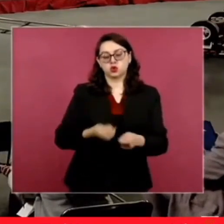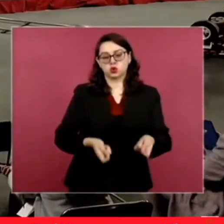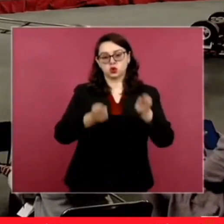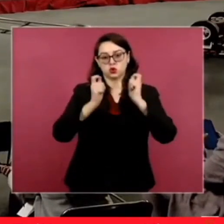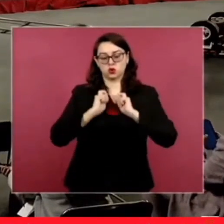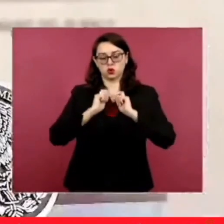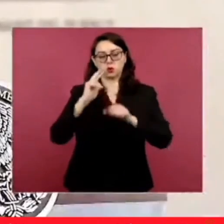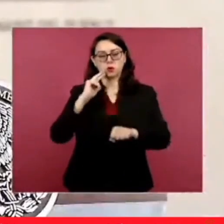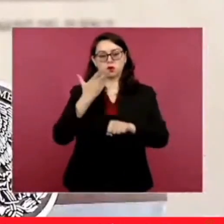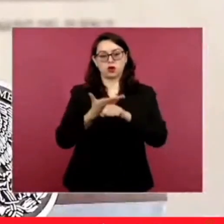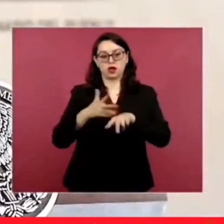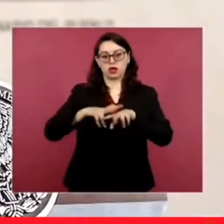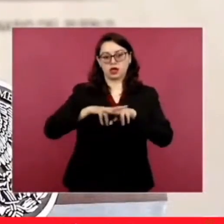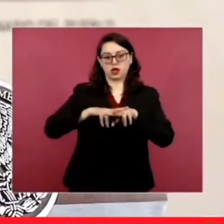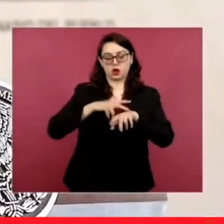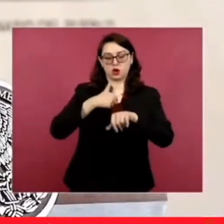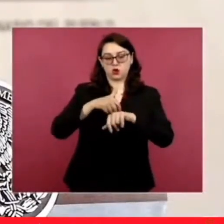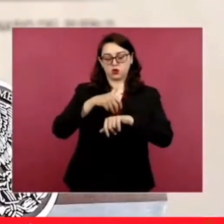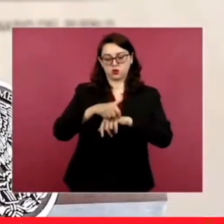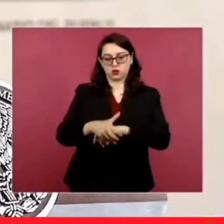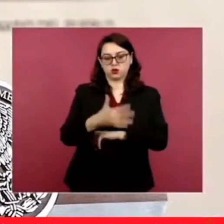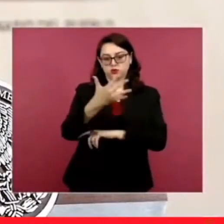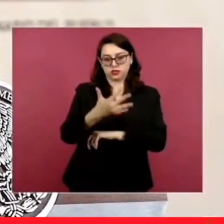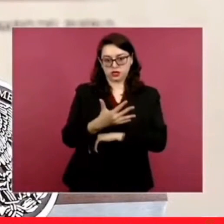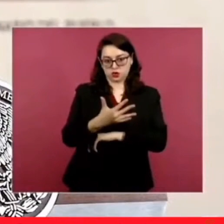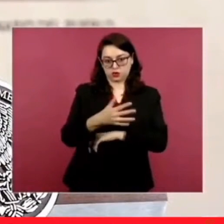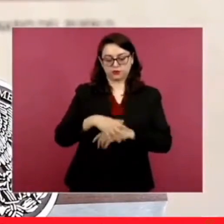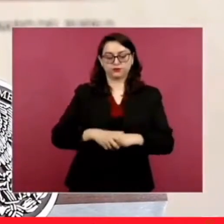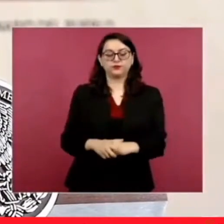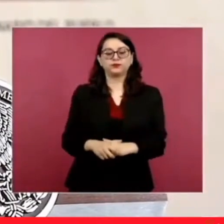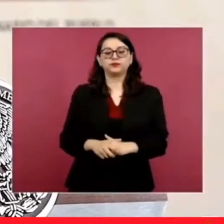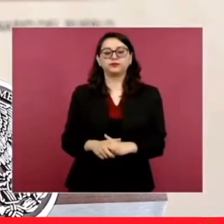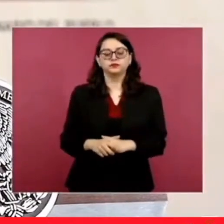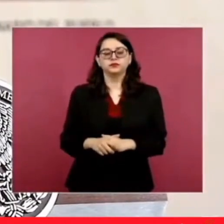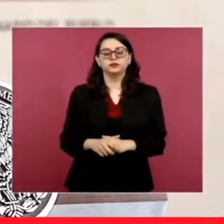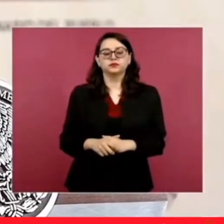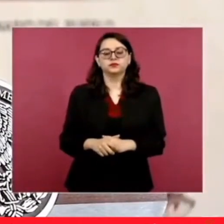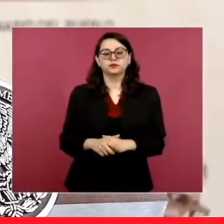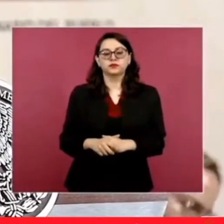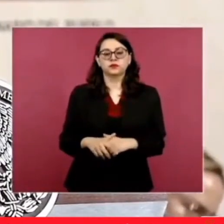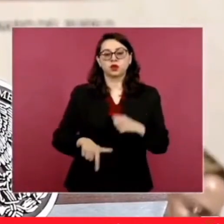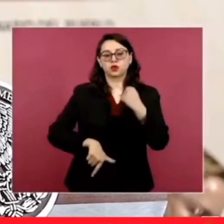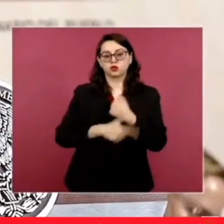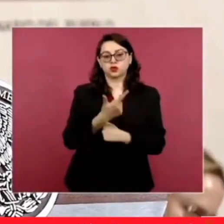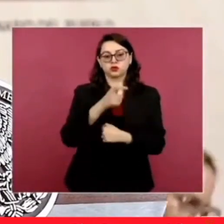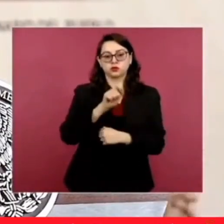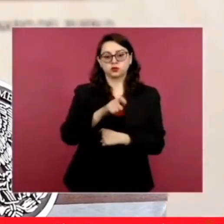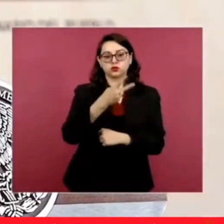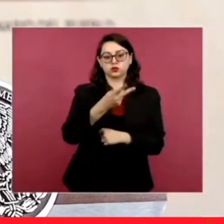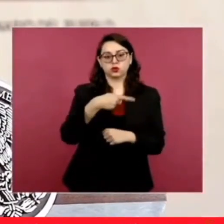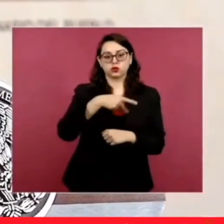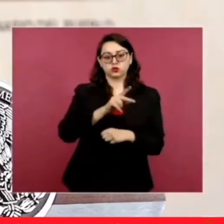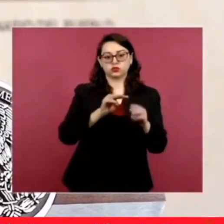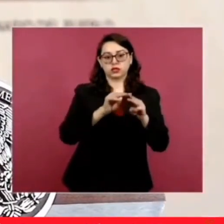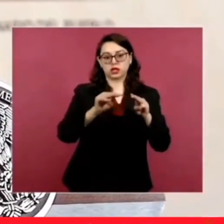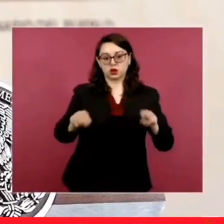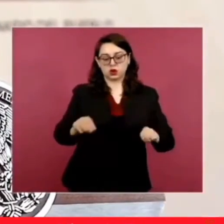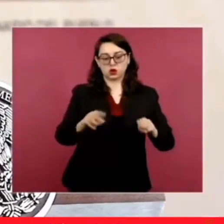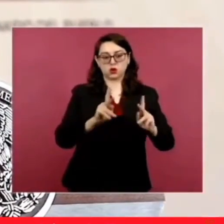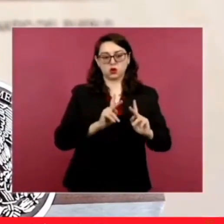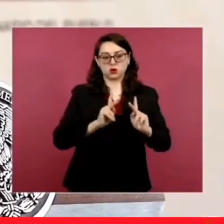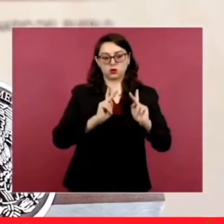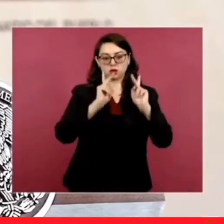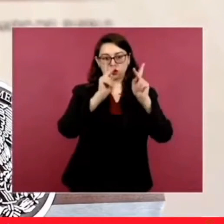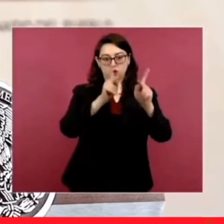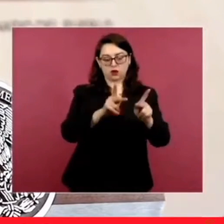Puerto Aventuras a Cumal, con un desarrollo de 20.8 kilómetros, correspondientes 12.2 kilómetros a viaducto,